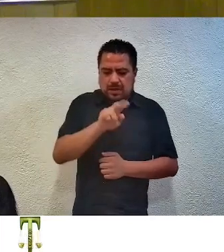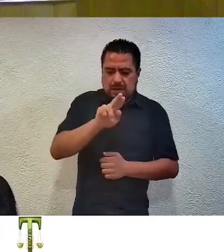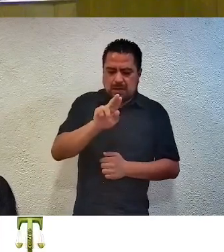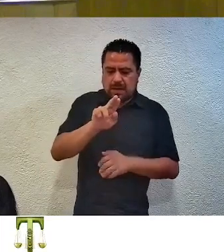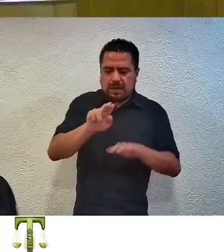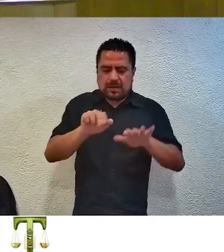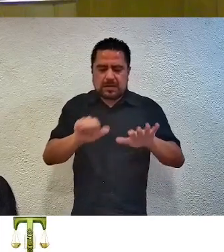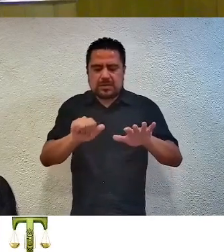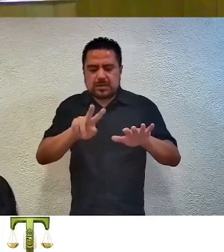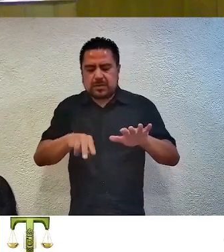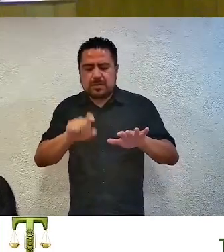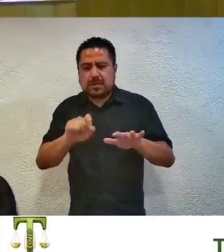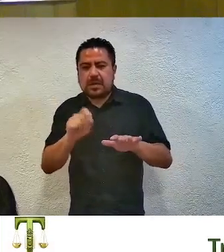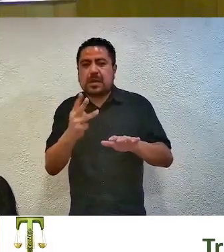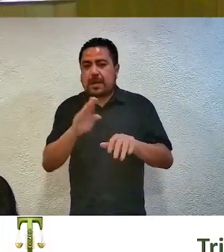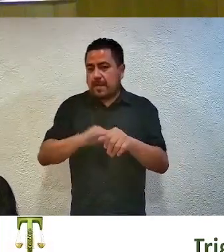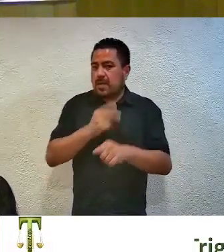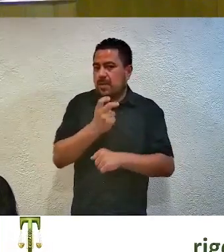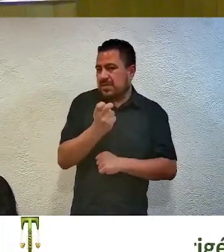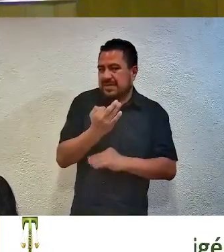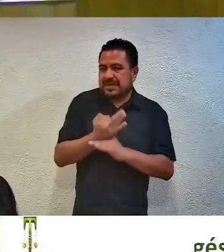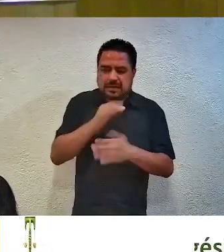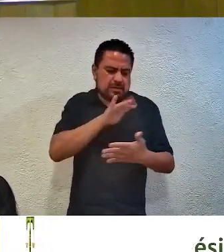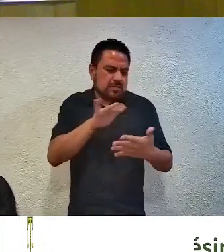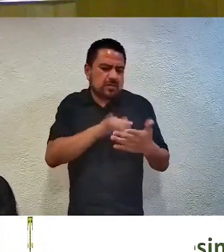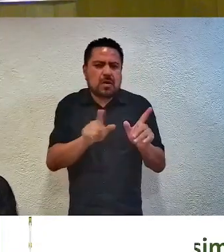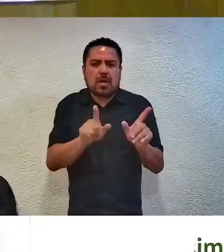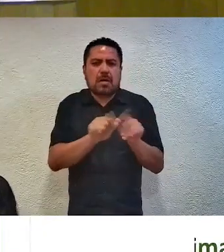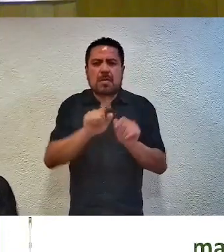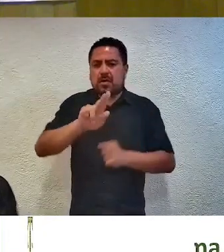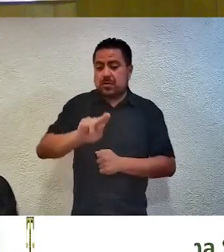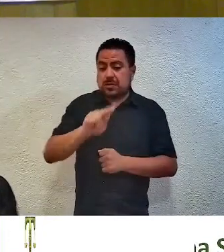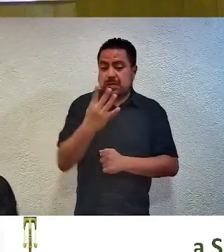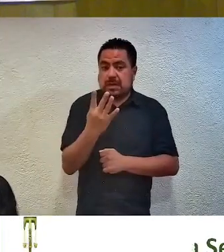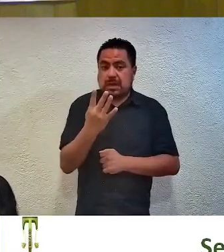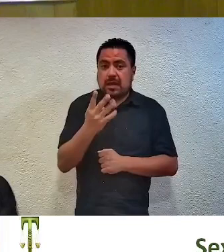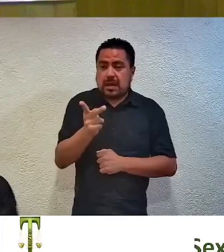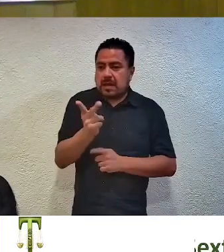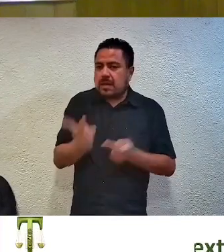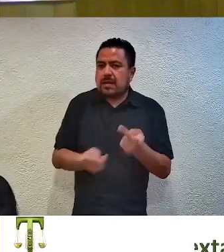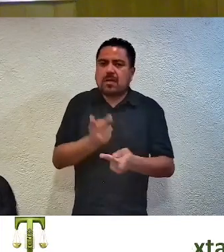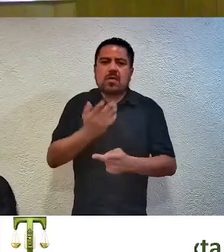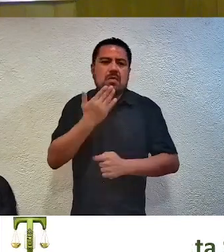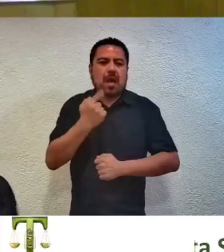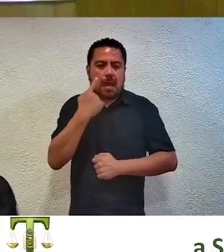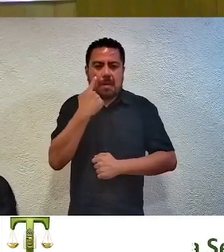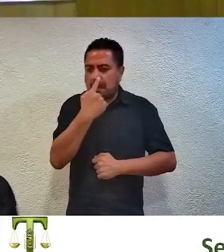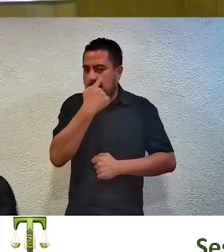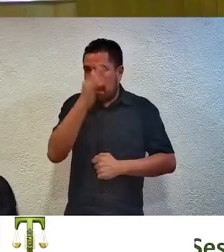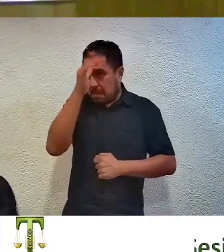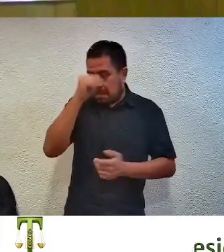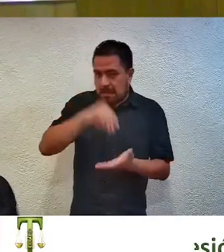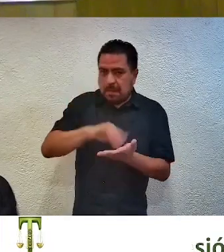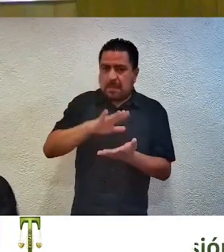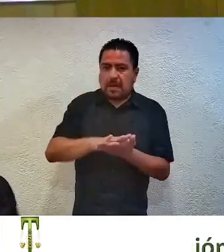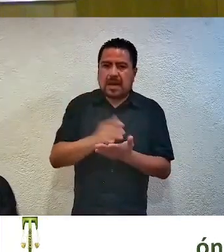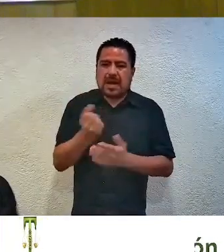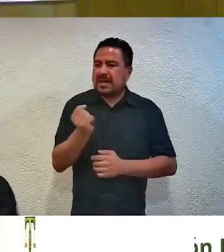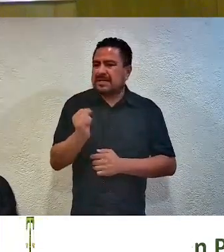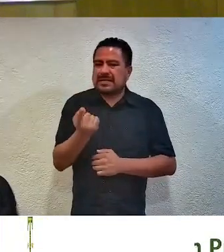56/2023. Ello fue así porque de la simple lectura del acuerdo 84 cuestionado, no se aprecia que se haya acordado que tales